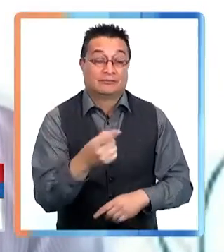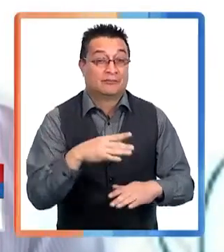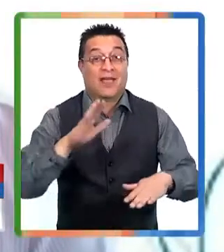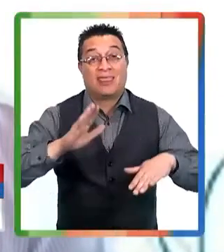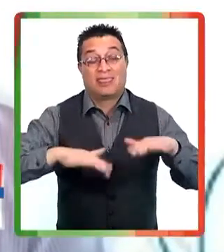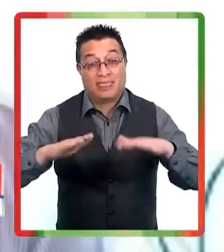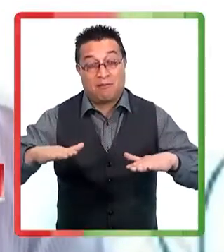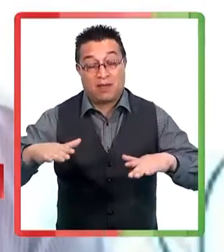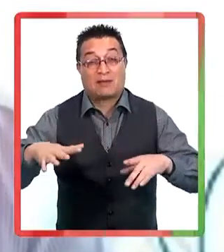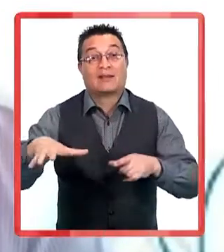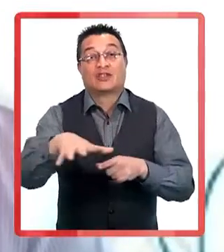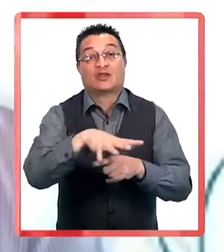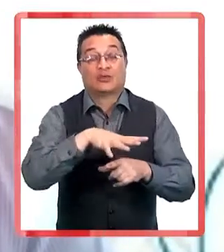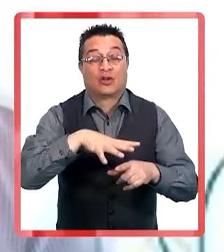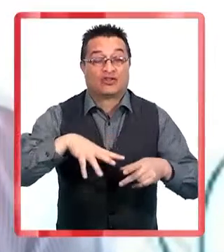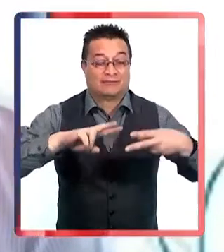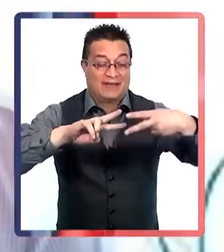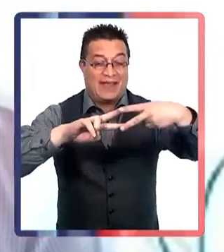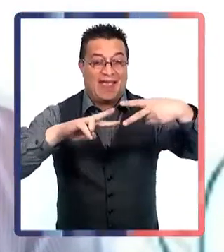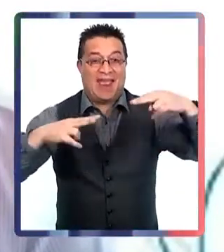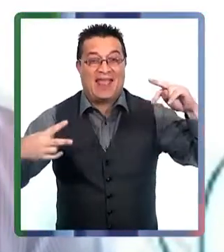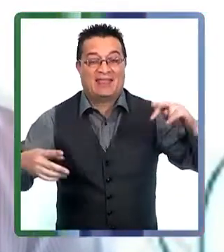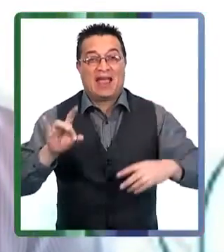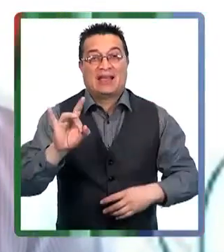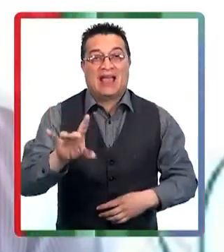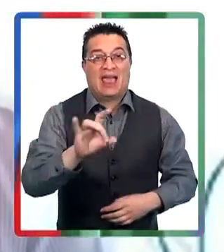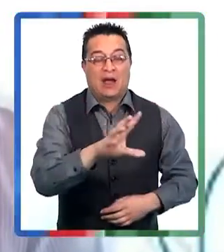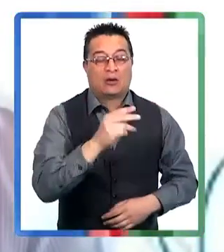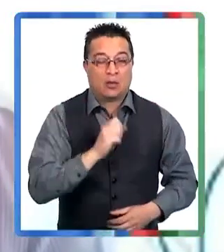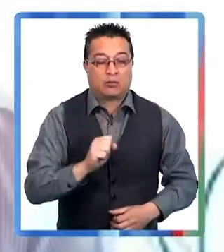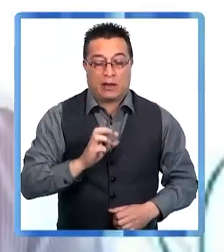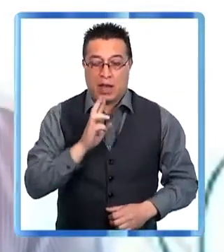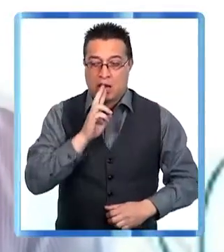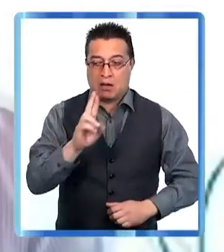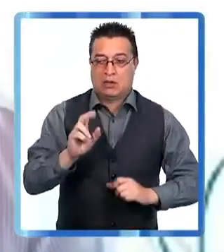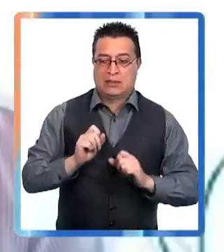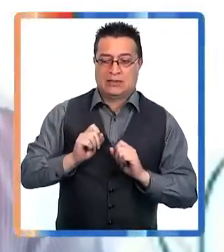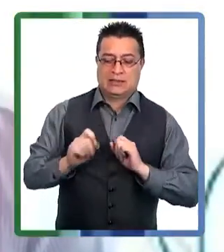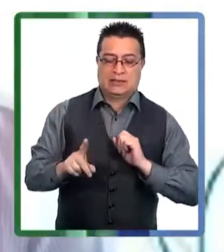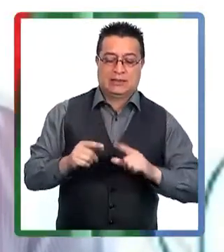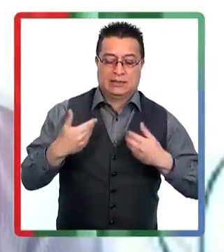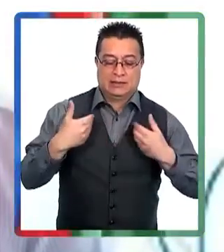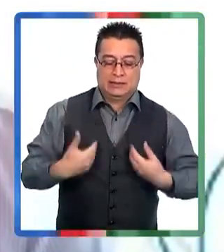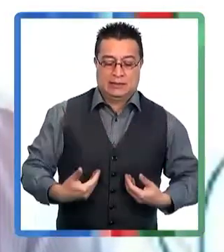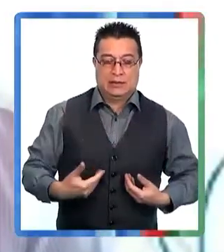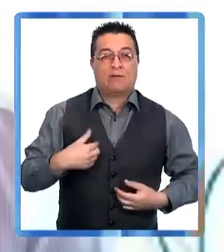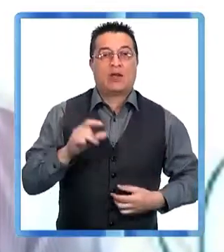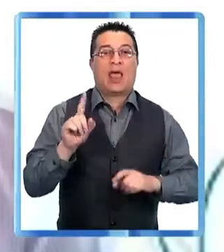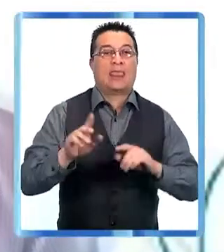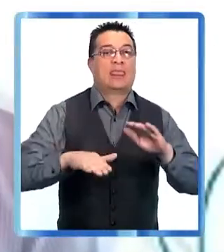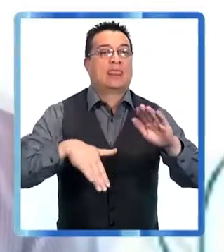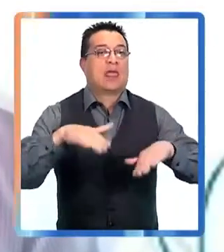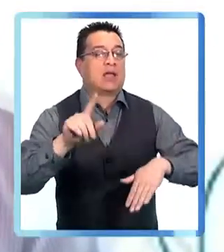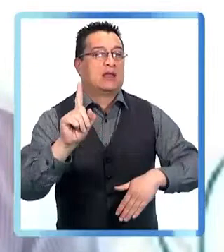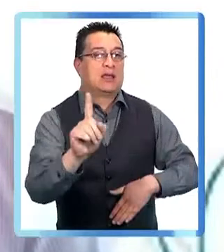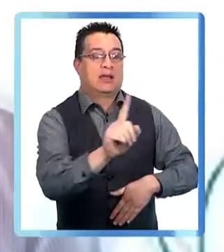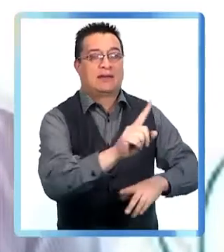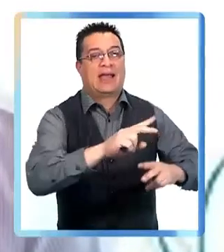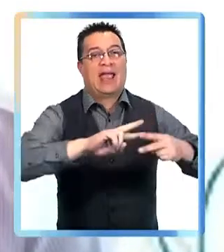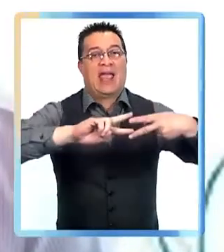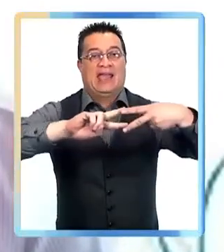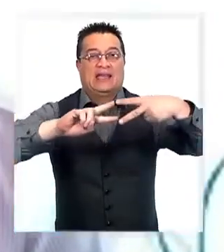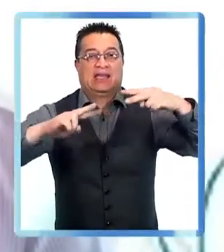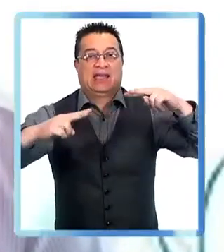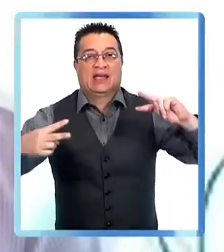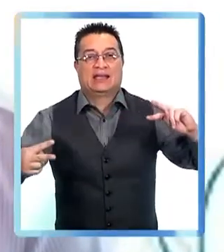Todo depende de la condición genética de cada uno, de la capacidad de respuesta que uno tenga de su condición, insisto,